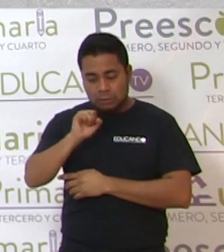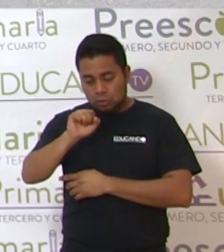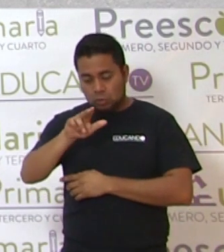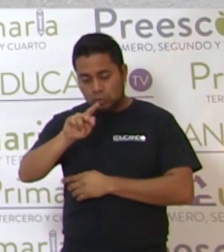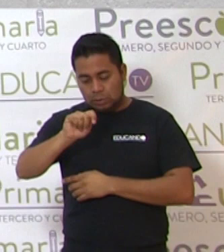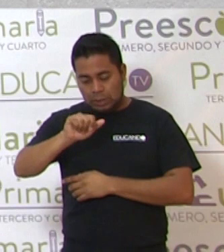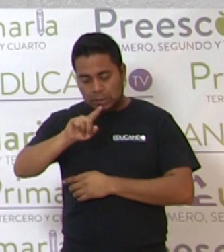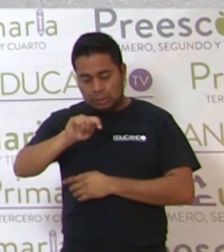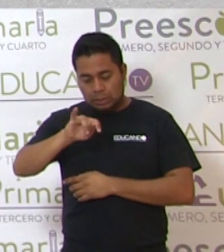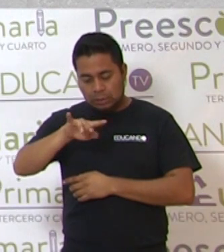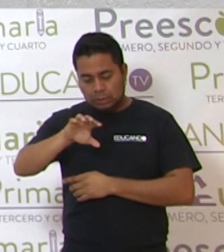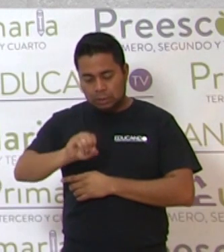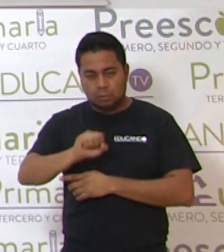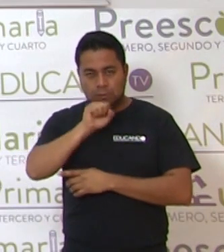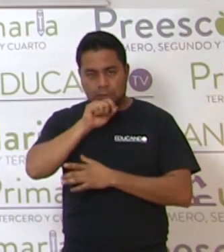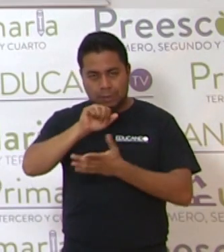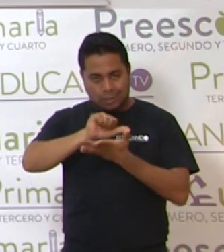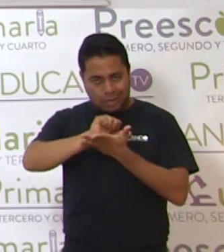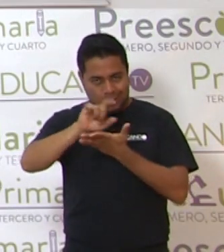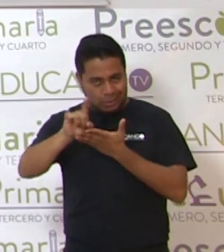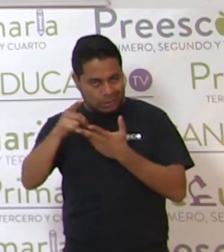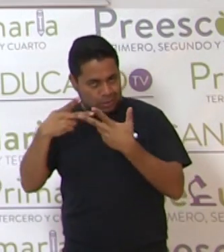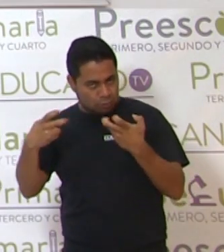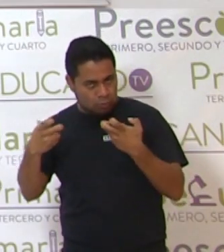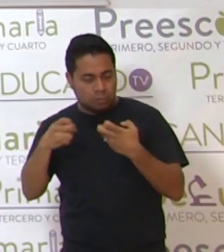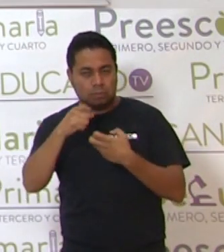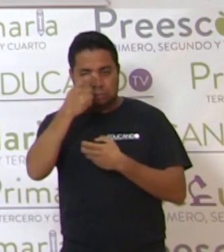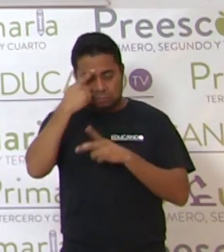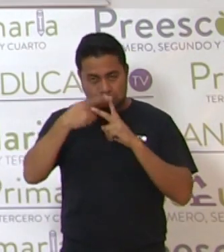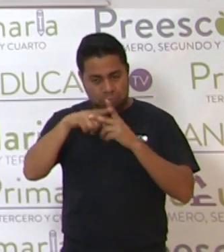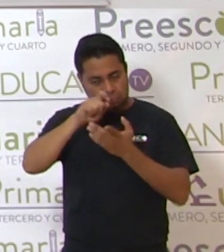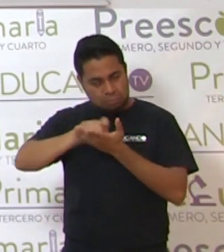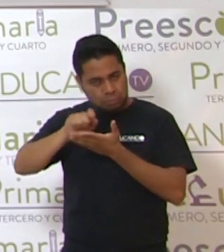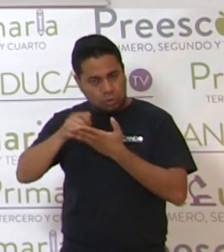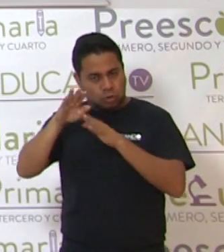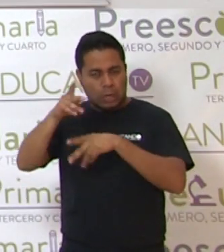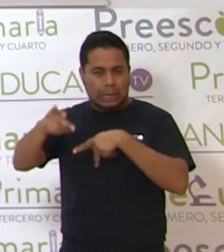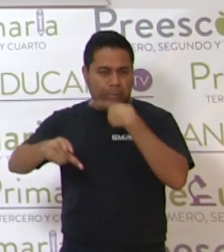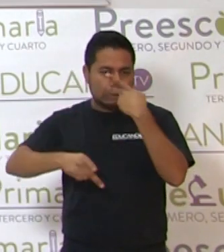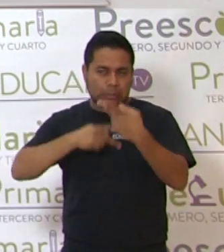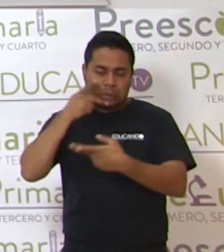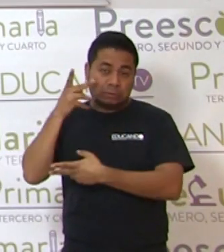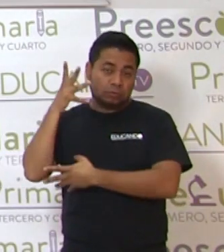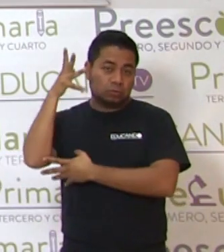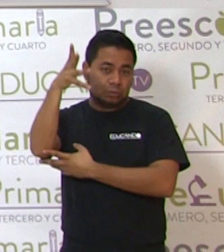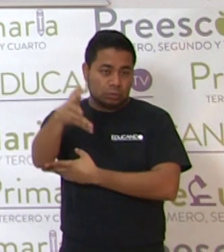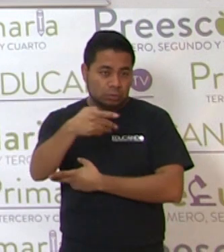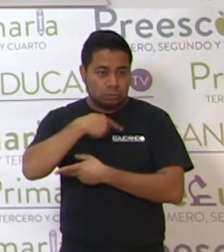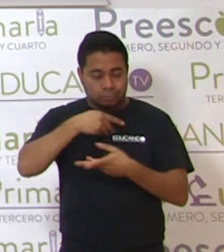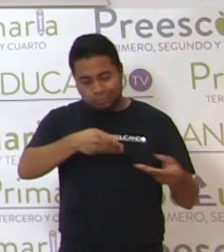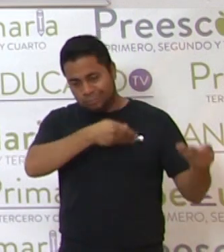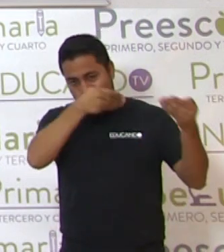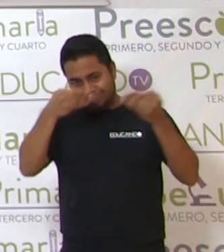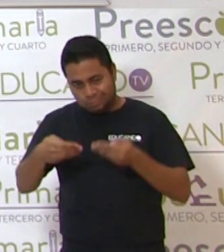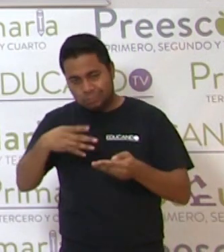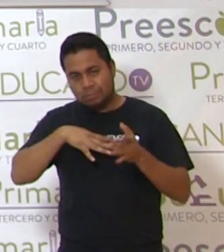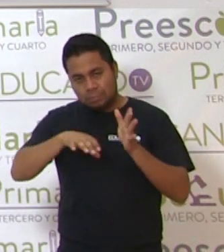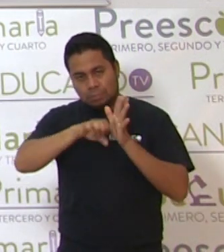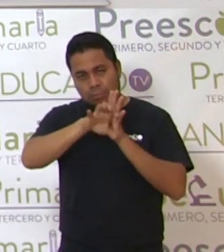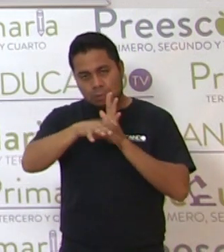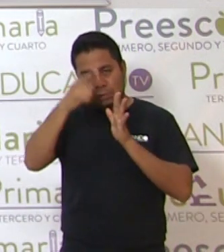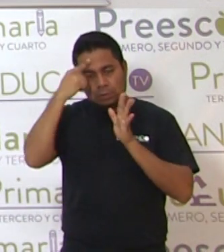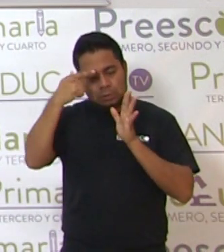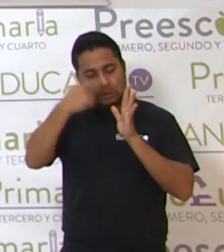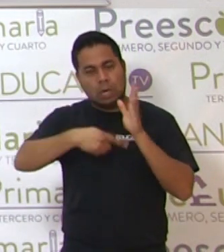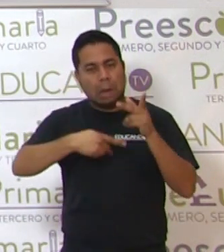adjetivos para empezar a hablar sobre los poemas futuristas. Y aquí te traigo un ejemplo de un